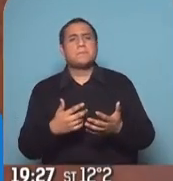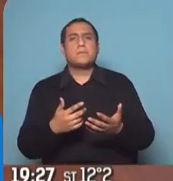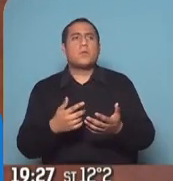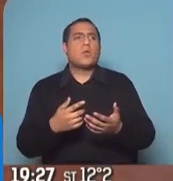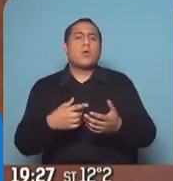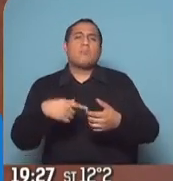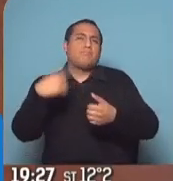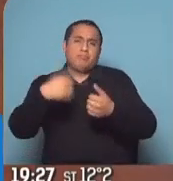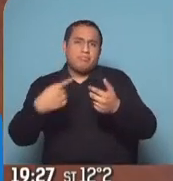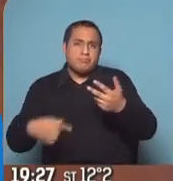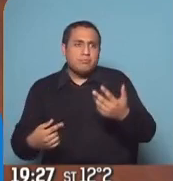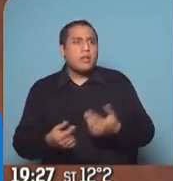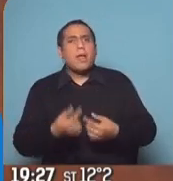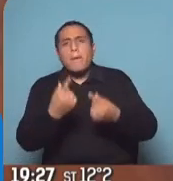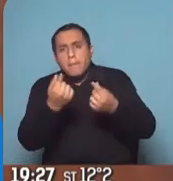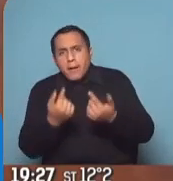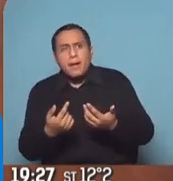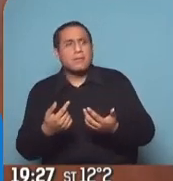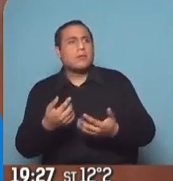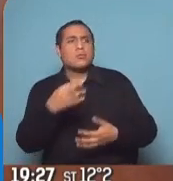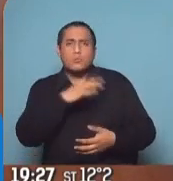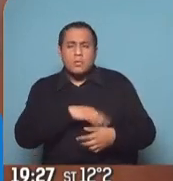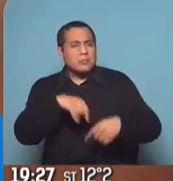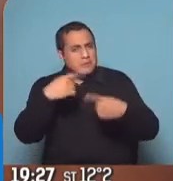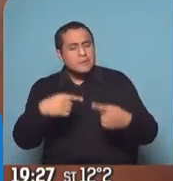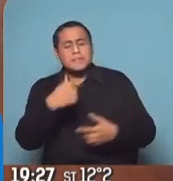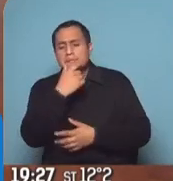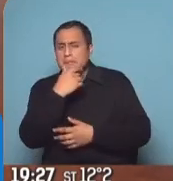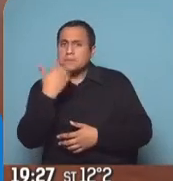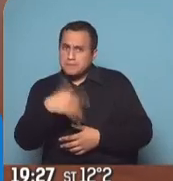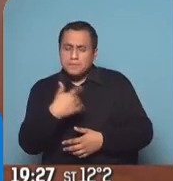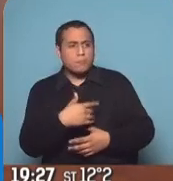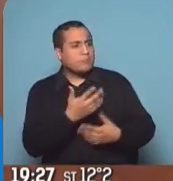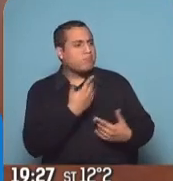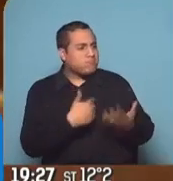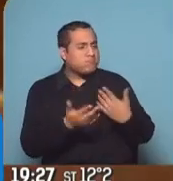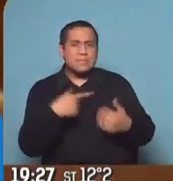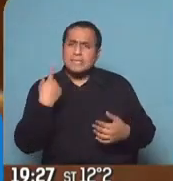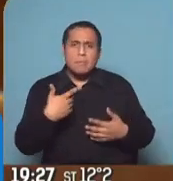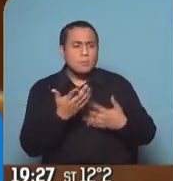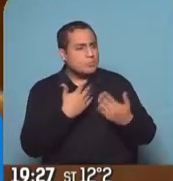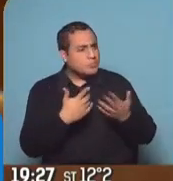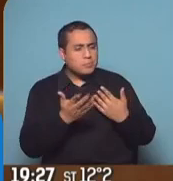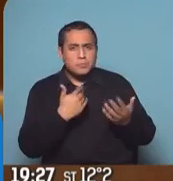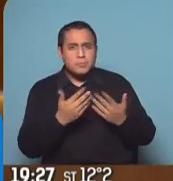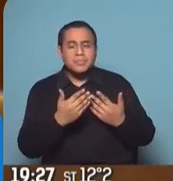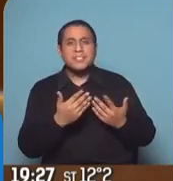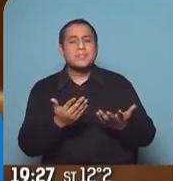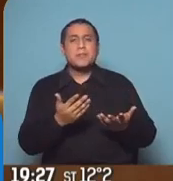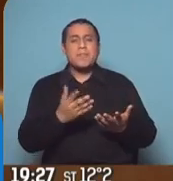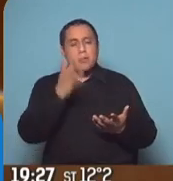exacto. los montos. Sí. Así que permanentemente conversábamos. Recuerdo que cuando se trató la